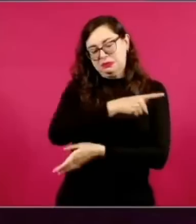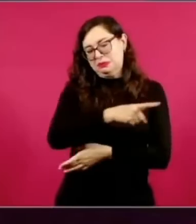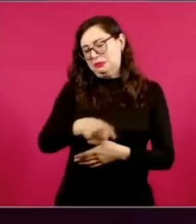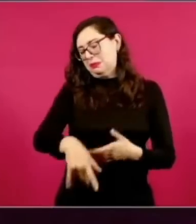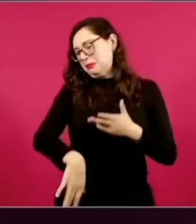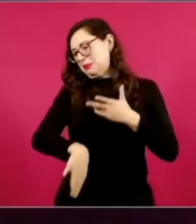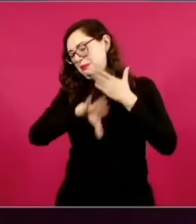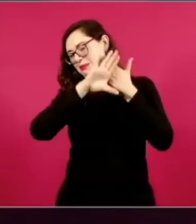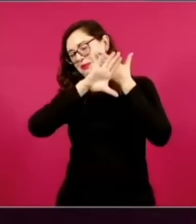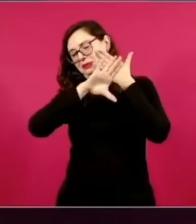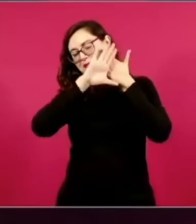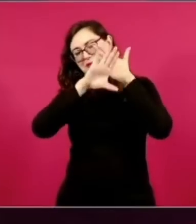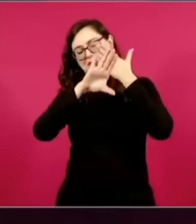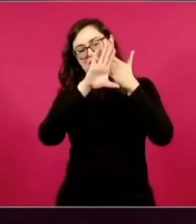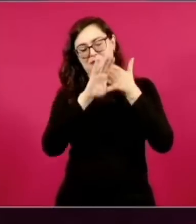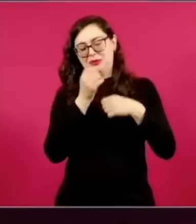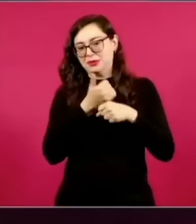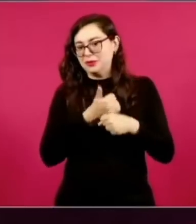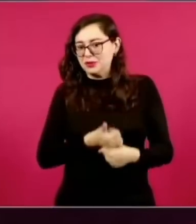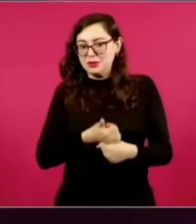durante mucho tiempo.